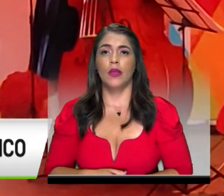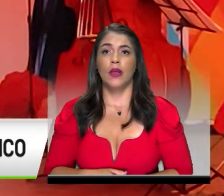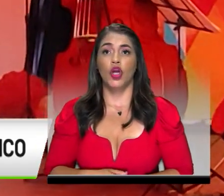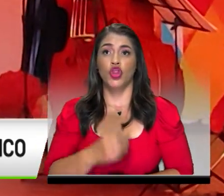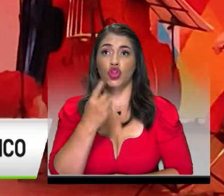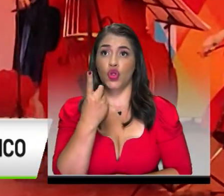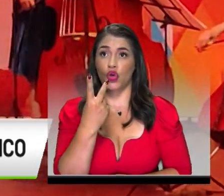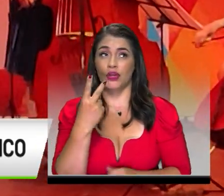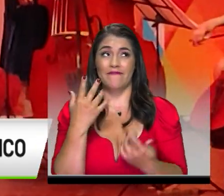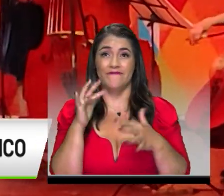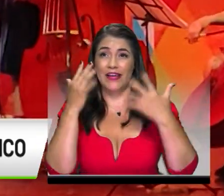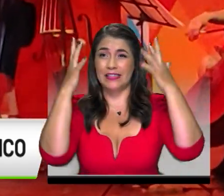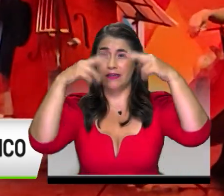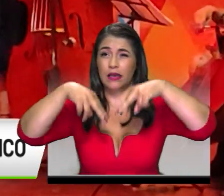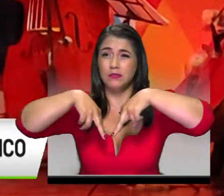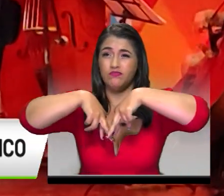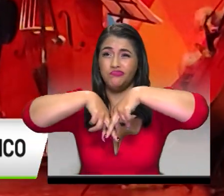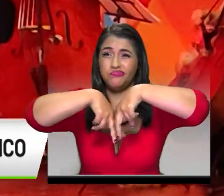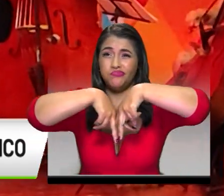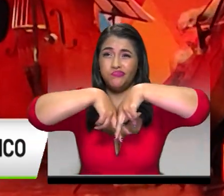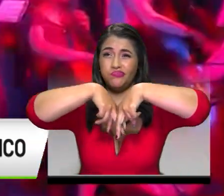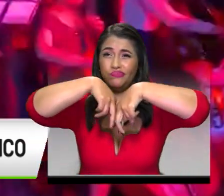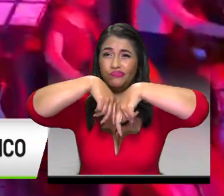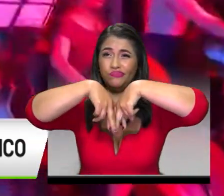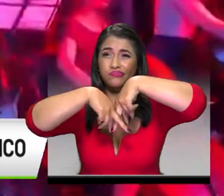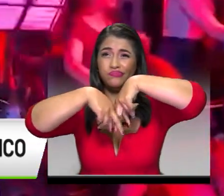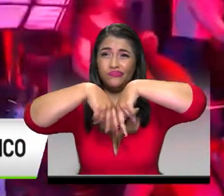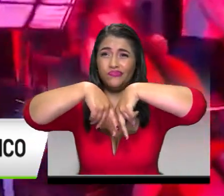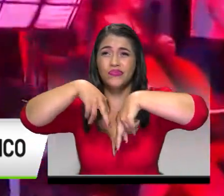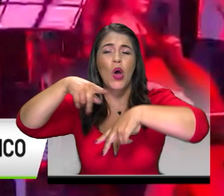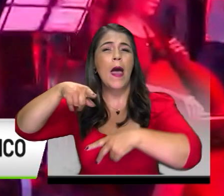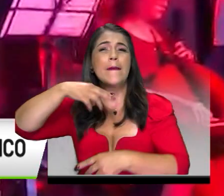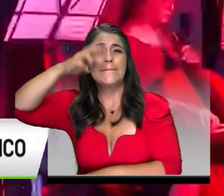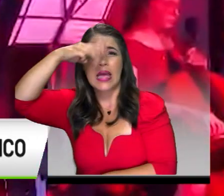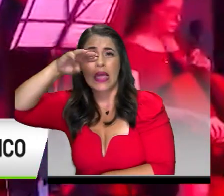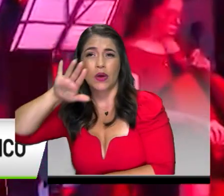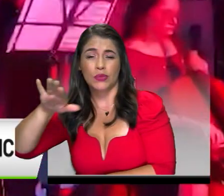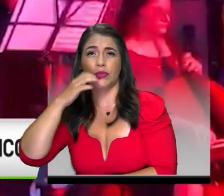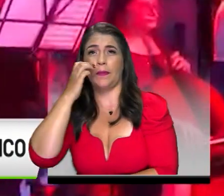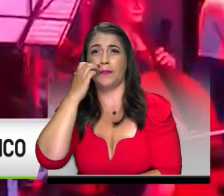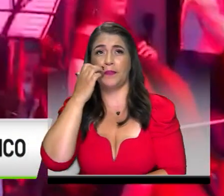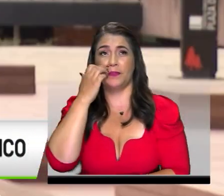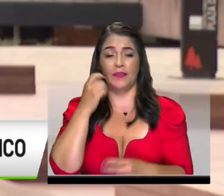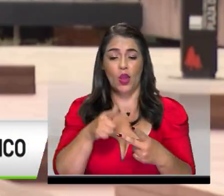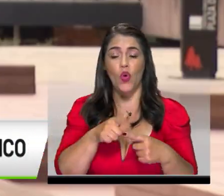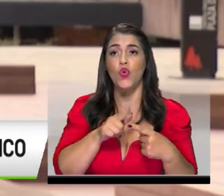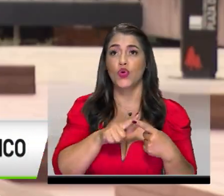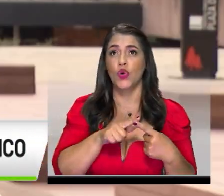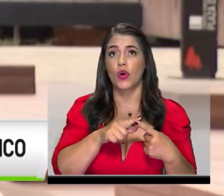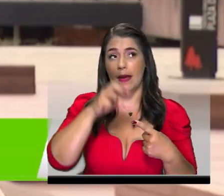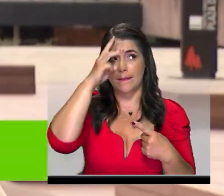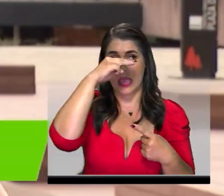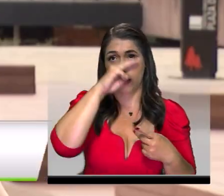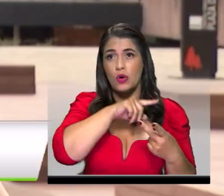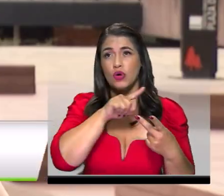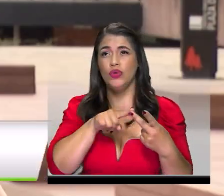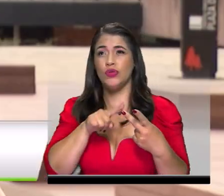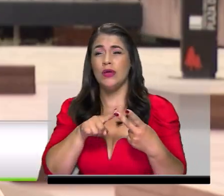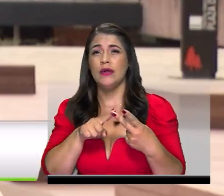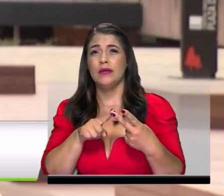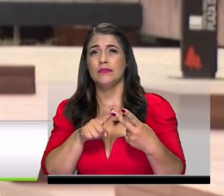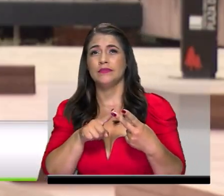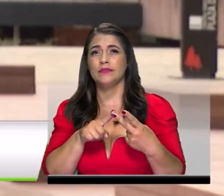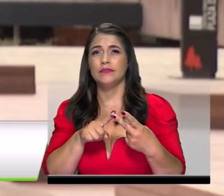de los festivales musicales más importantes de méxico uno fue el festival quimera en metepec y el otro el festival de las almas